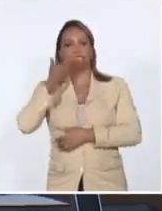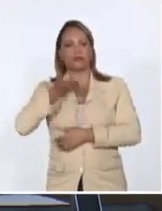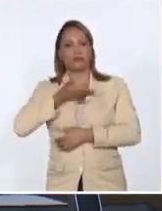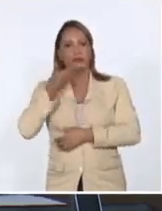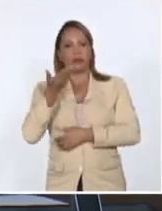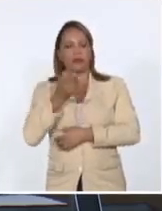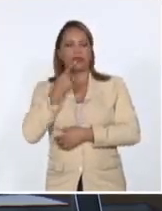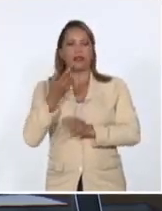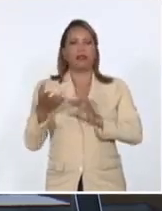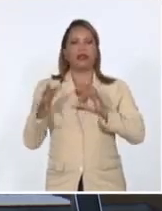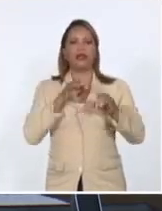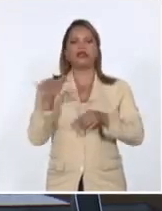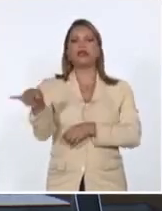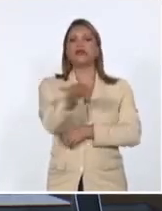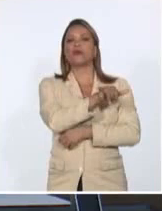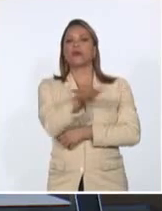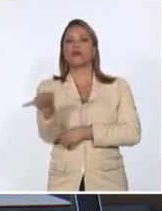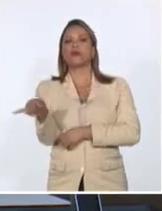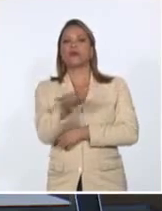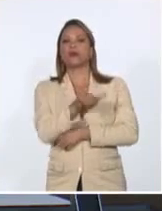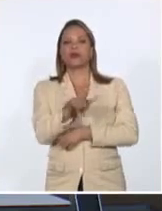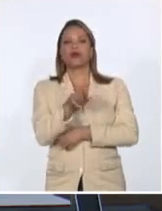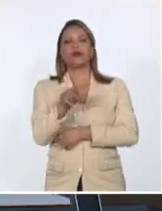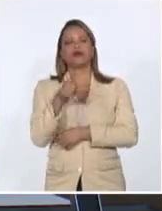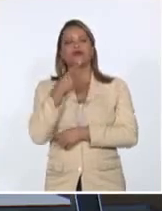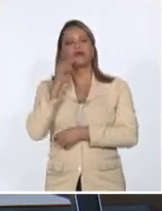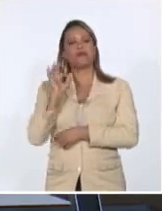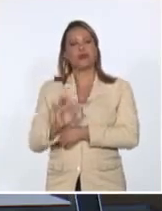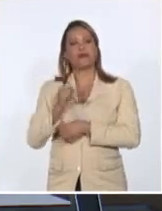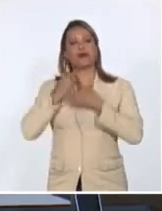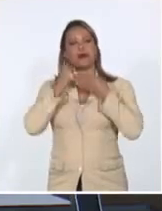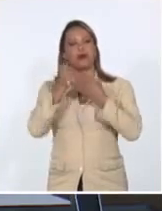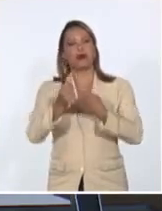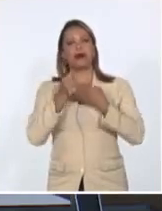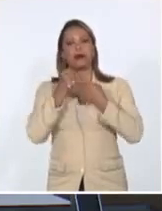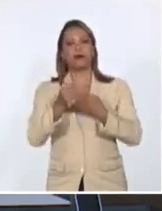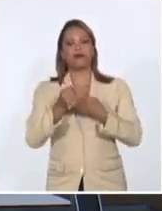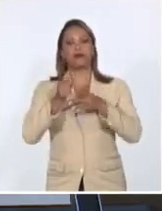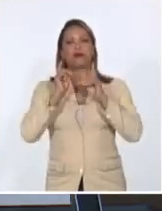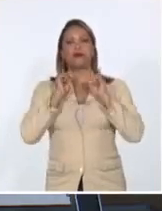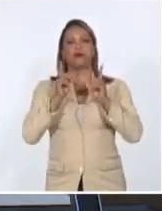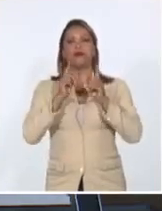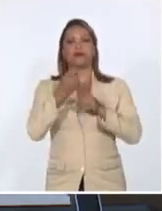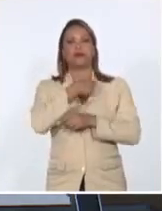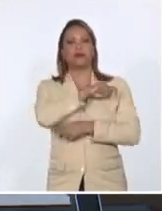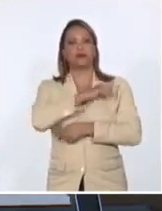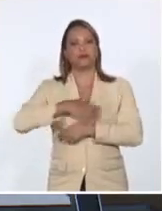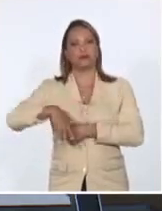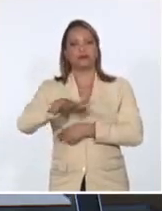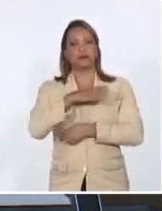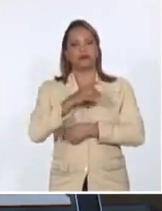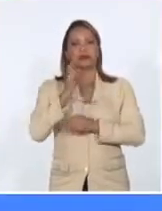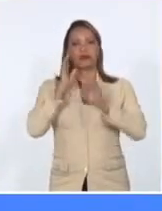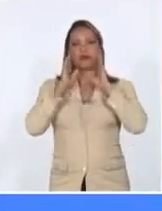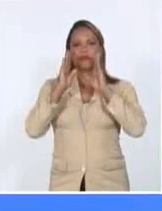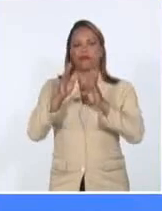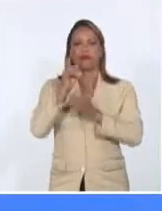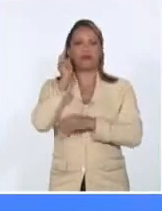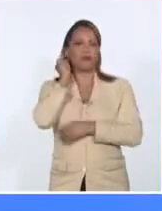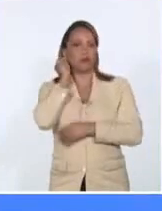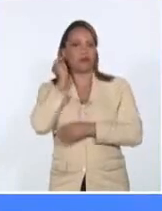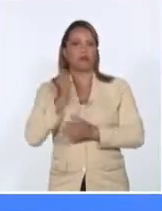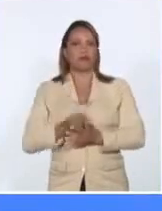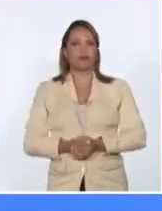en materia de igualdad que contribuyan a la adopción de políticas públicas con enfoque de género.